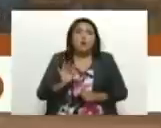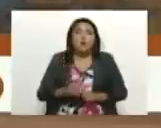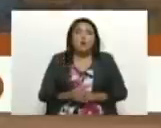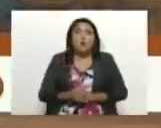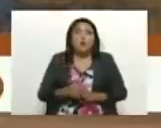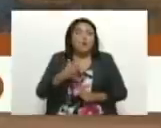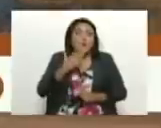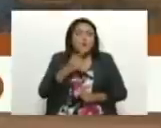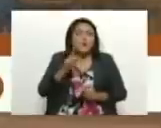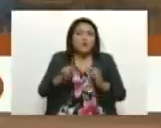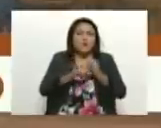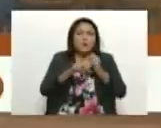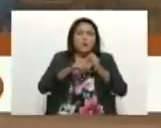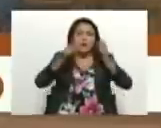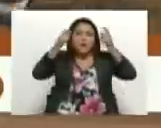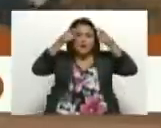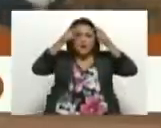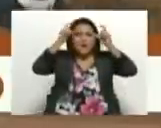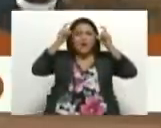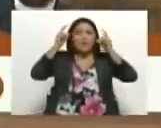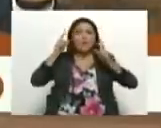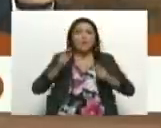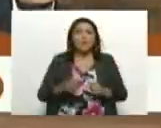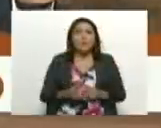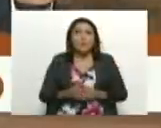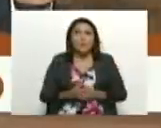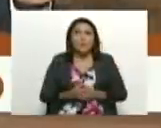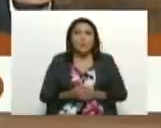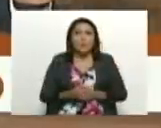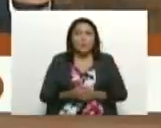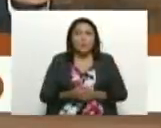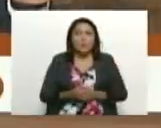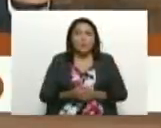ganado. ¿Qué ocurre con eso?